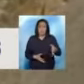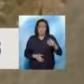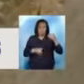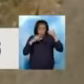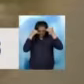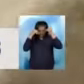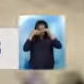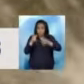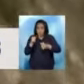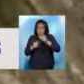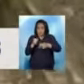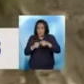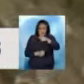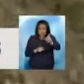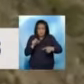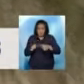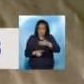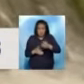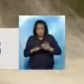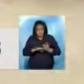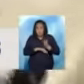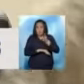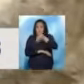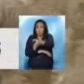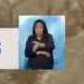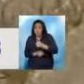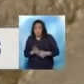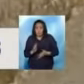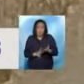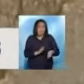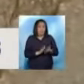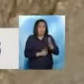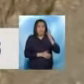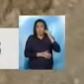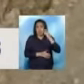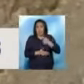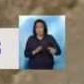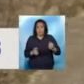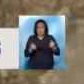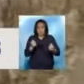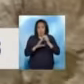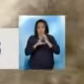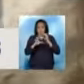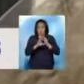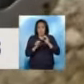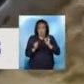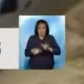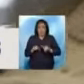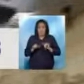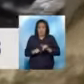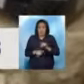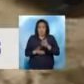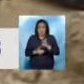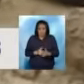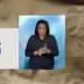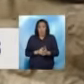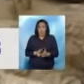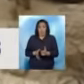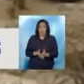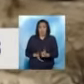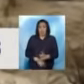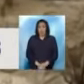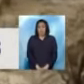estos campesinos de Chota, en Cajamarca, cruzaban la carretera que los llevaba a Chiclayo, donde una combi se había quedado atascada.